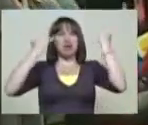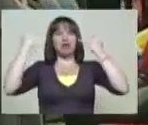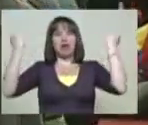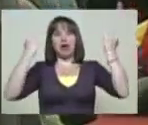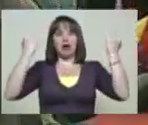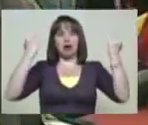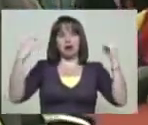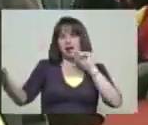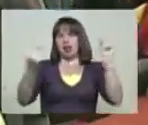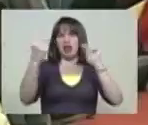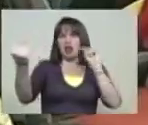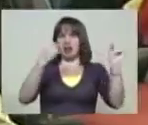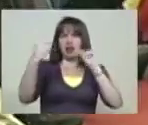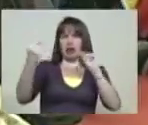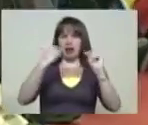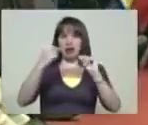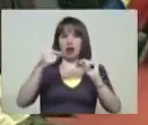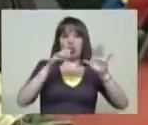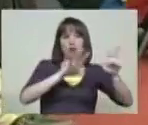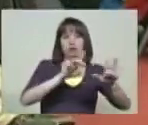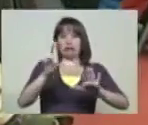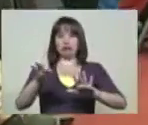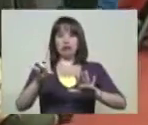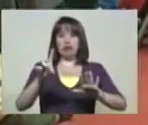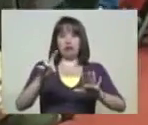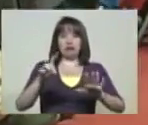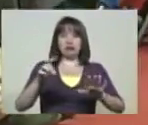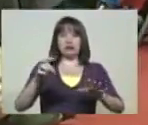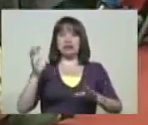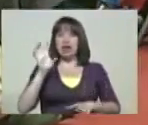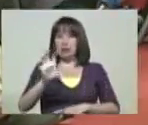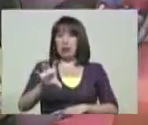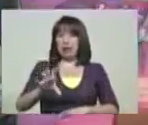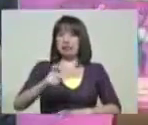macanos 91 el país estaba subiendo